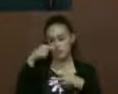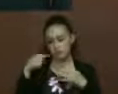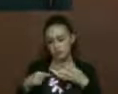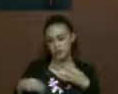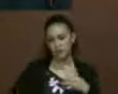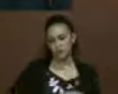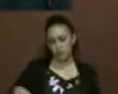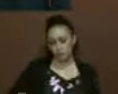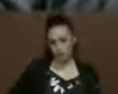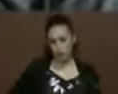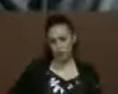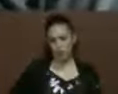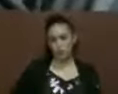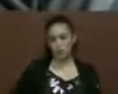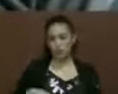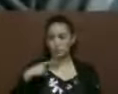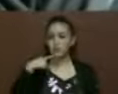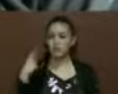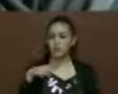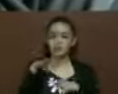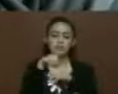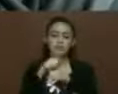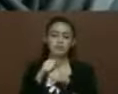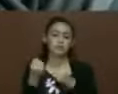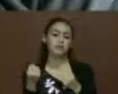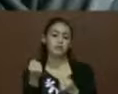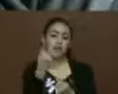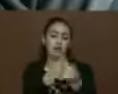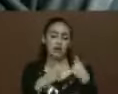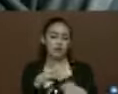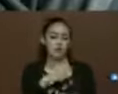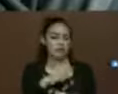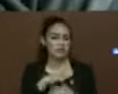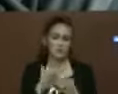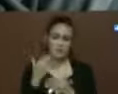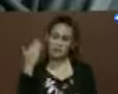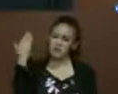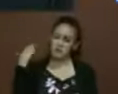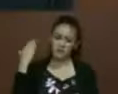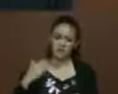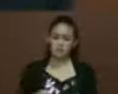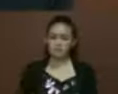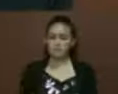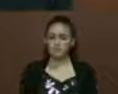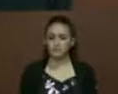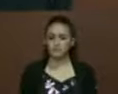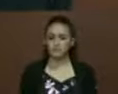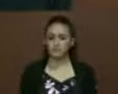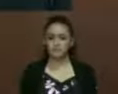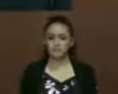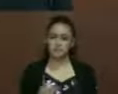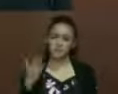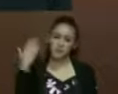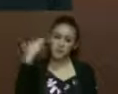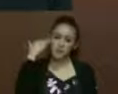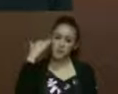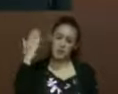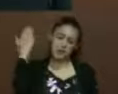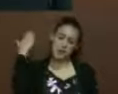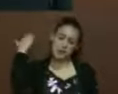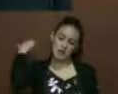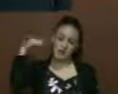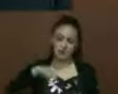imputan, orden de aprehensión, creo que incluso alguna ya muy, digamos ya de tiempo,